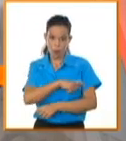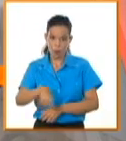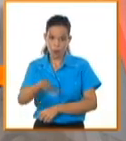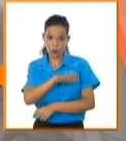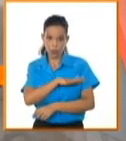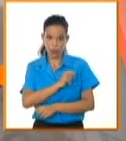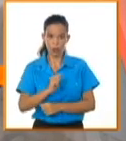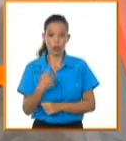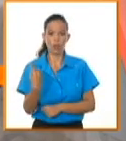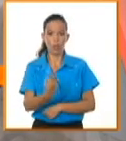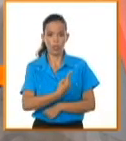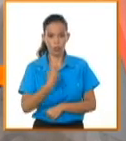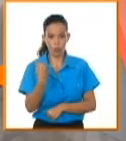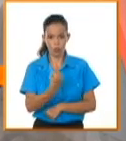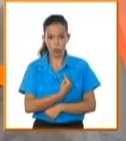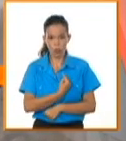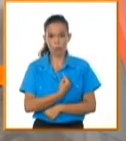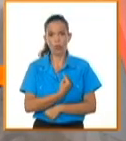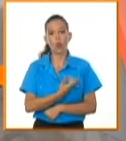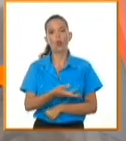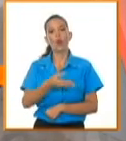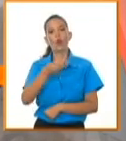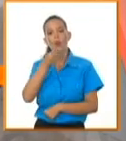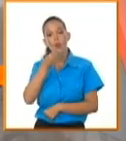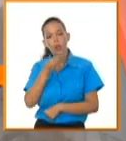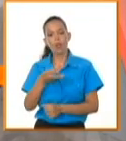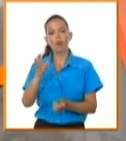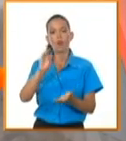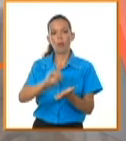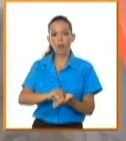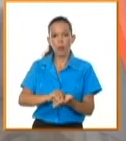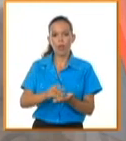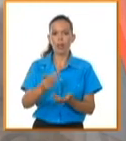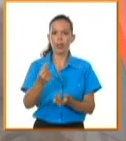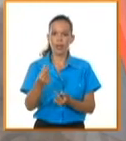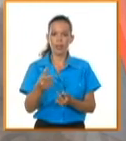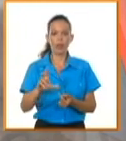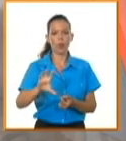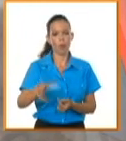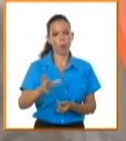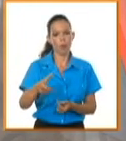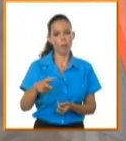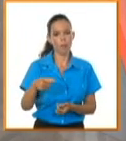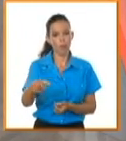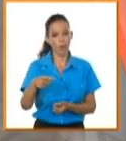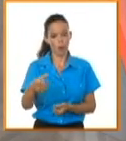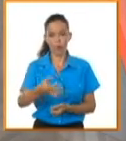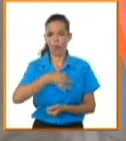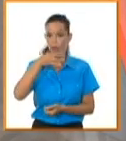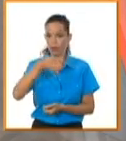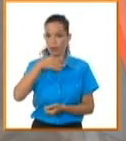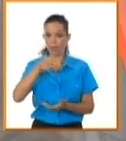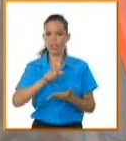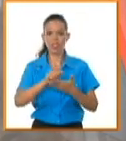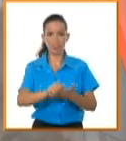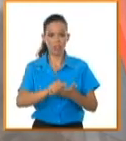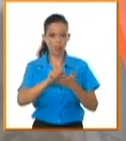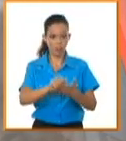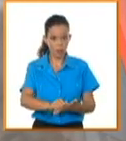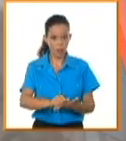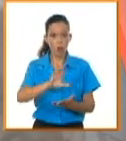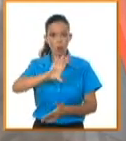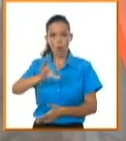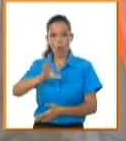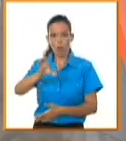el reaprovisionamiento de estos medios en las condiciones que ellos tienen aquí destacar incluso también el servicio que las oficinas bancarias han estado prestando